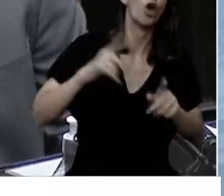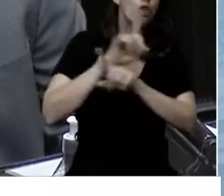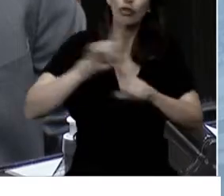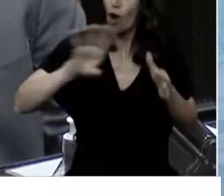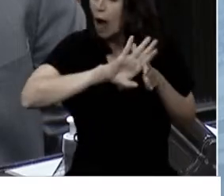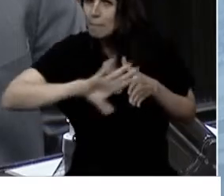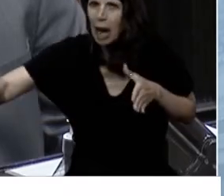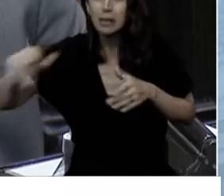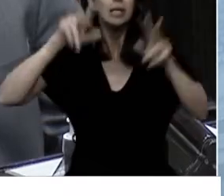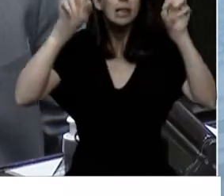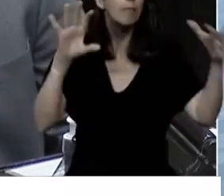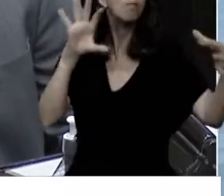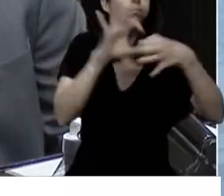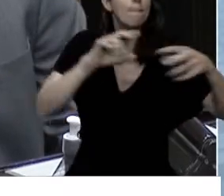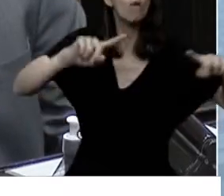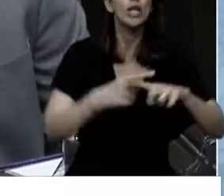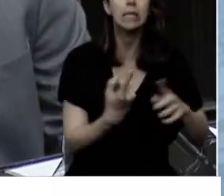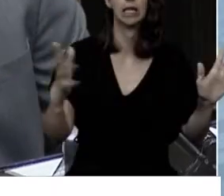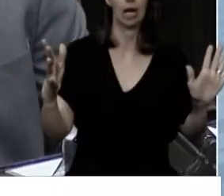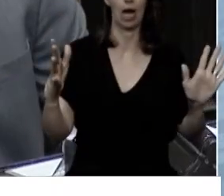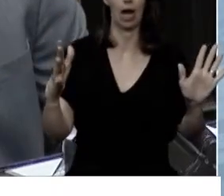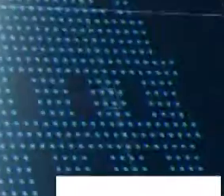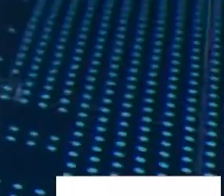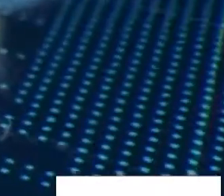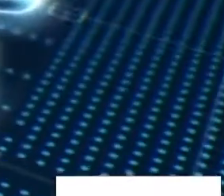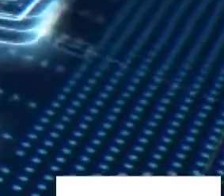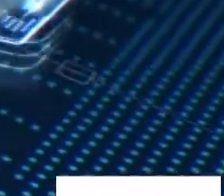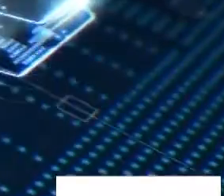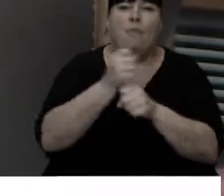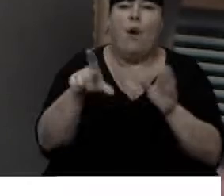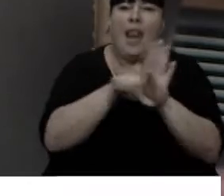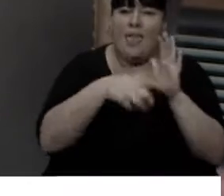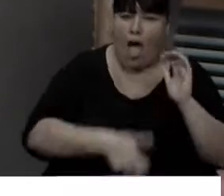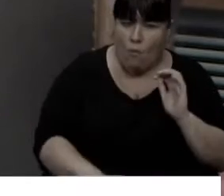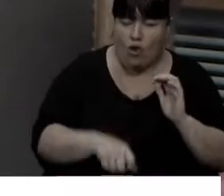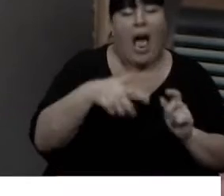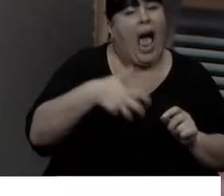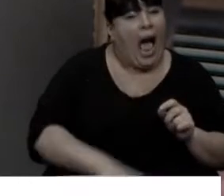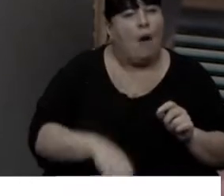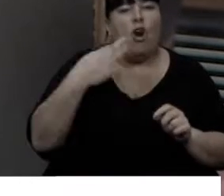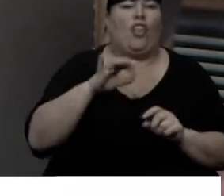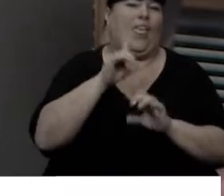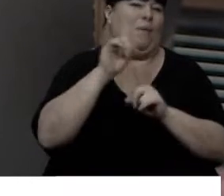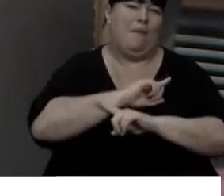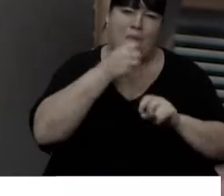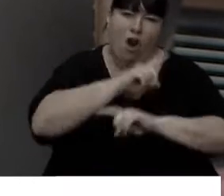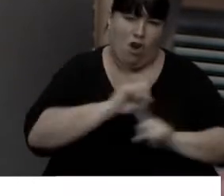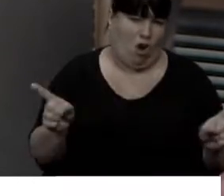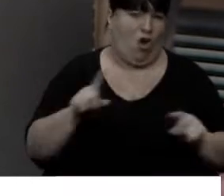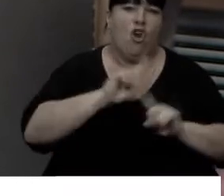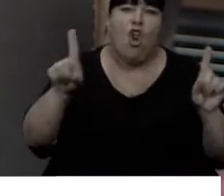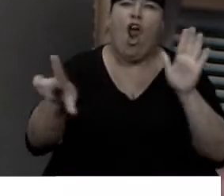tiene que ver con qué tipo de Estado queremos. El aborto es algo que debemos de evitar,